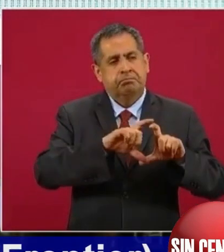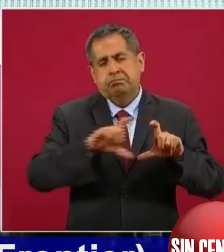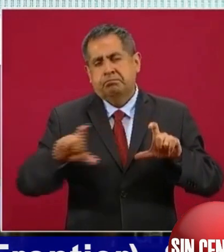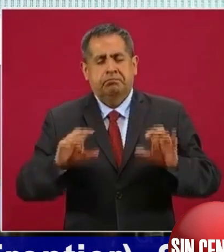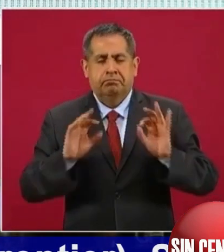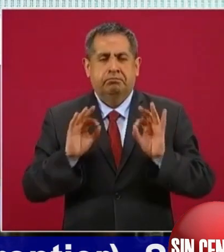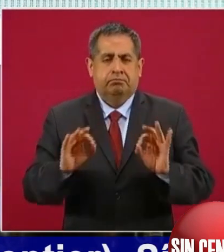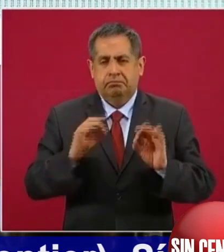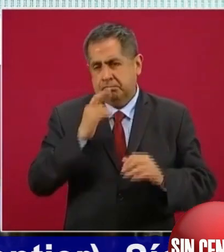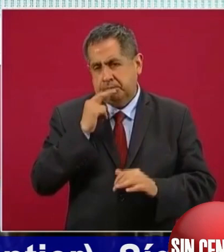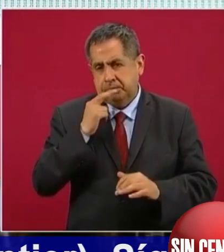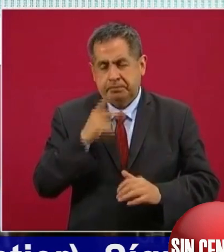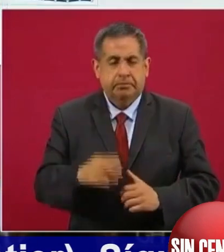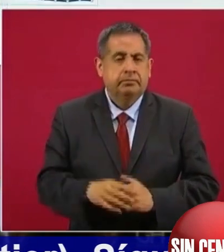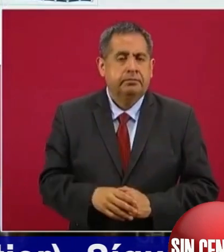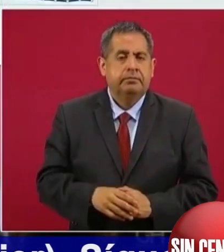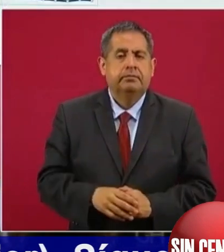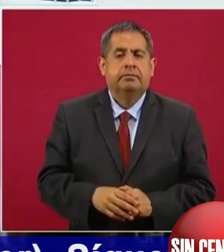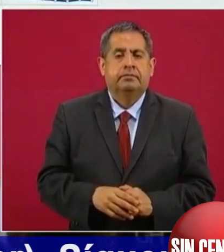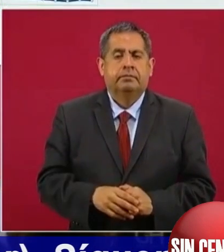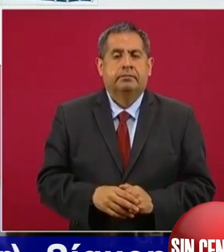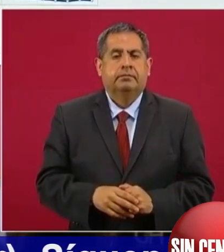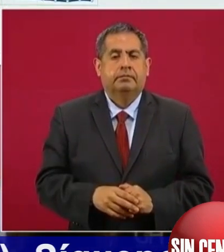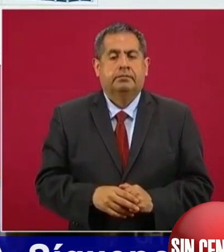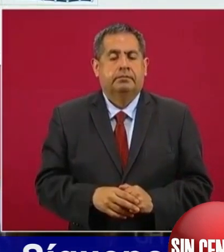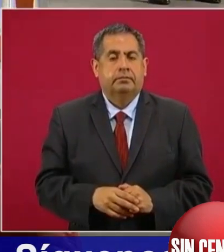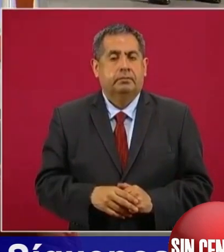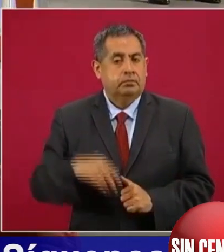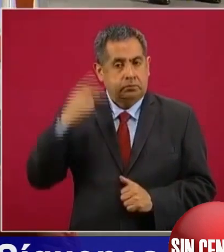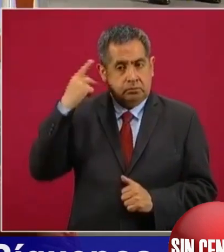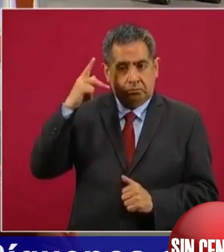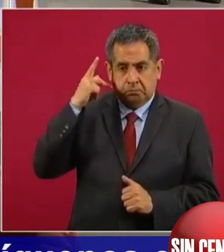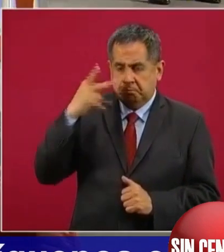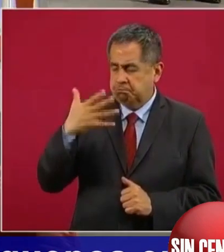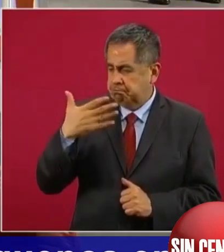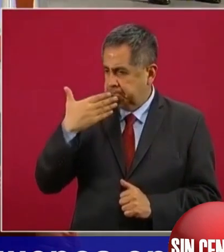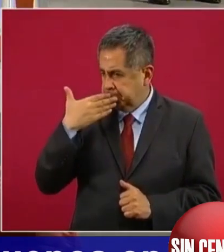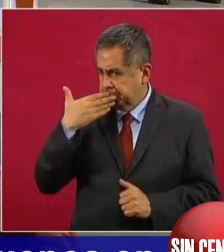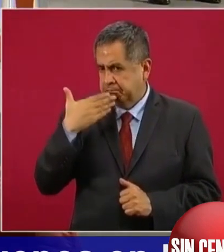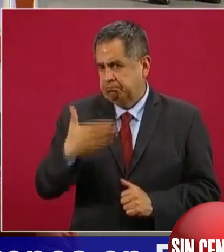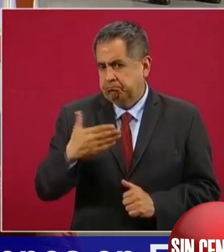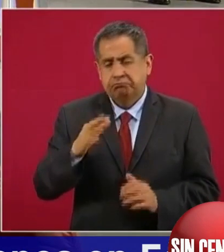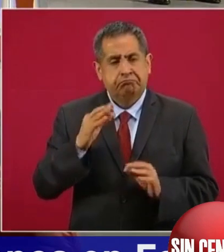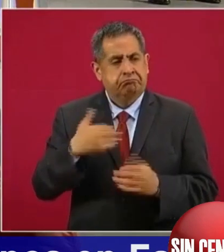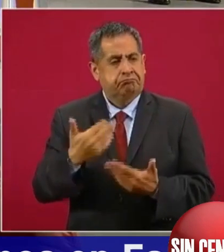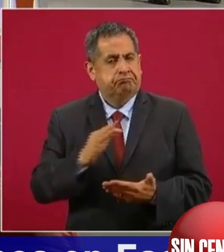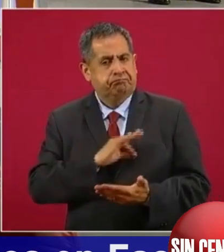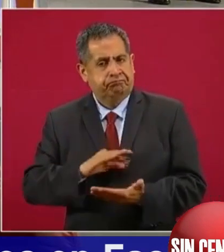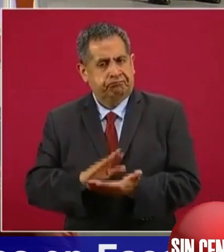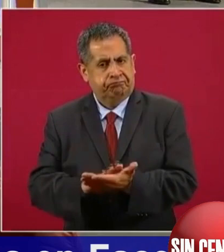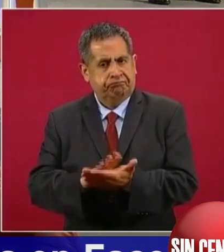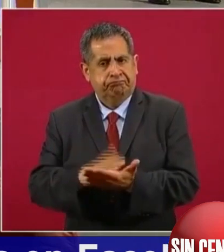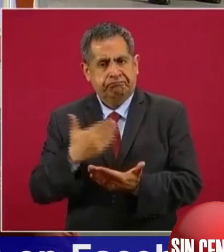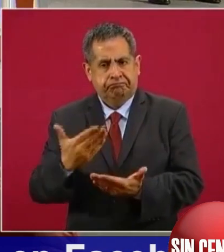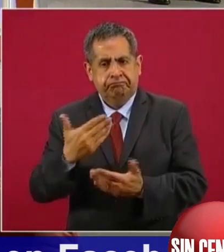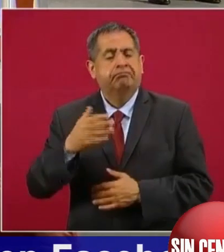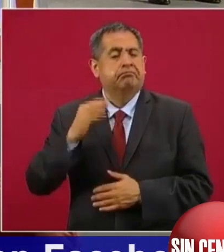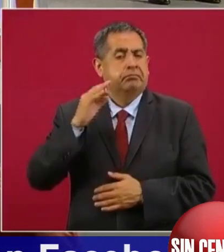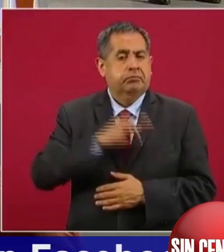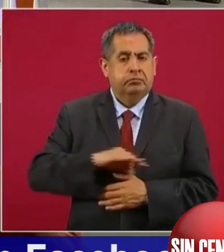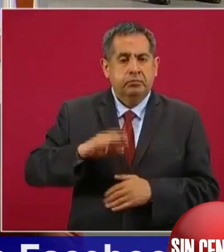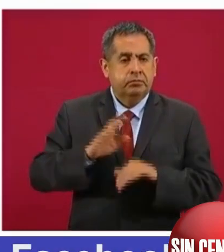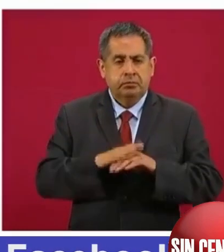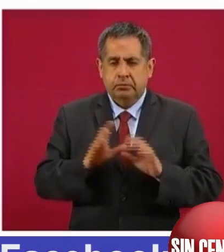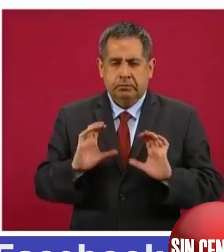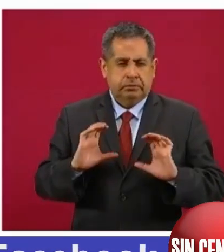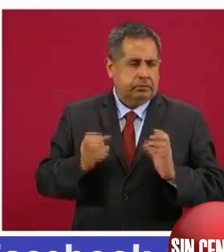con subidas y bajadas. La siguiente. Puebla, muy bien. Puebla, hemos felicitado a Puebla varias veces por el manejo del